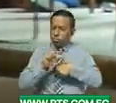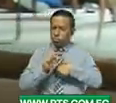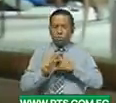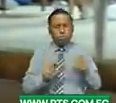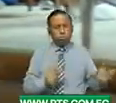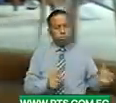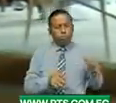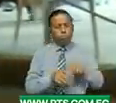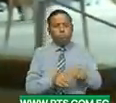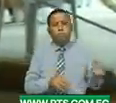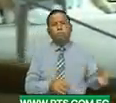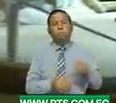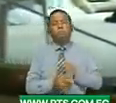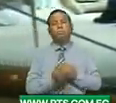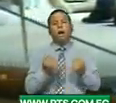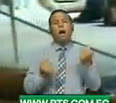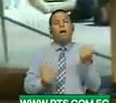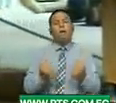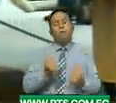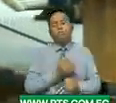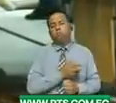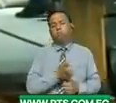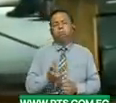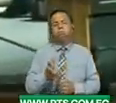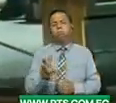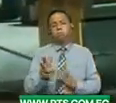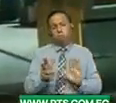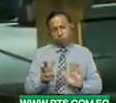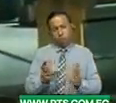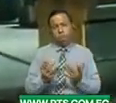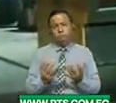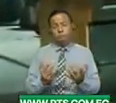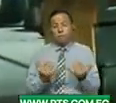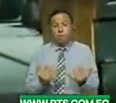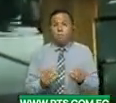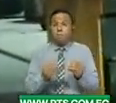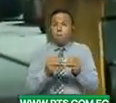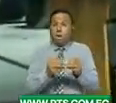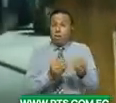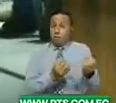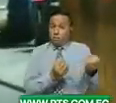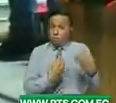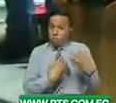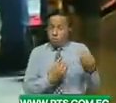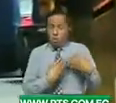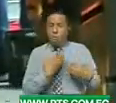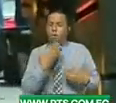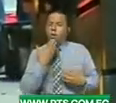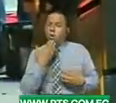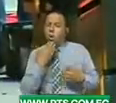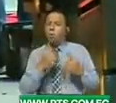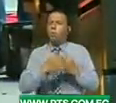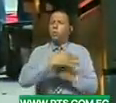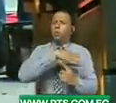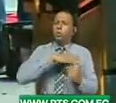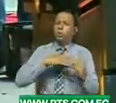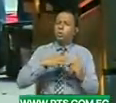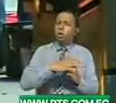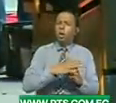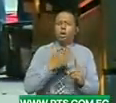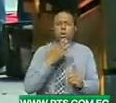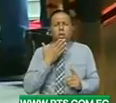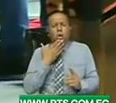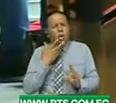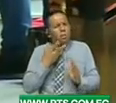de este sitio. Nosotros trataremos de buscar más información en qué circunstancias fueron asesinadas estas personas y por